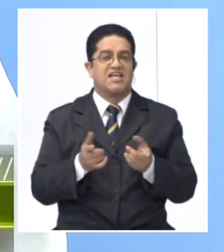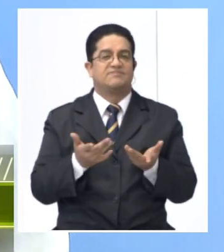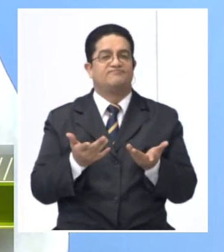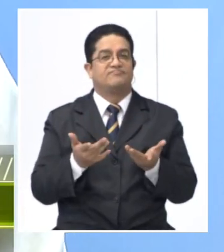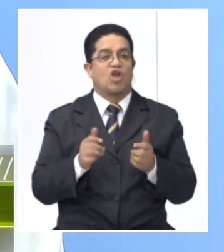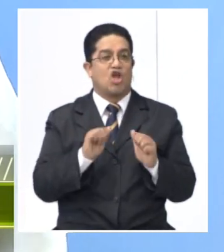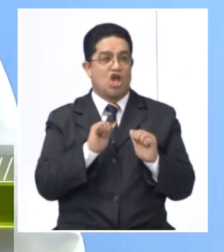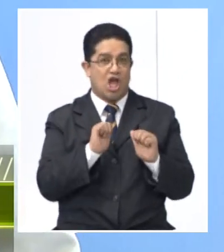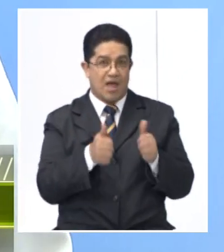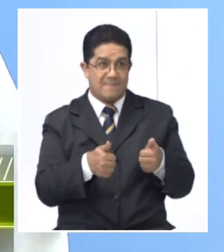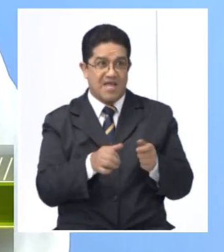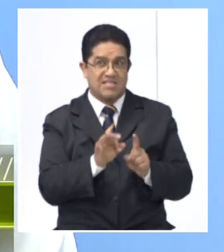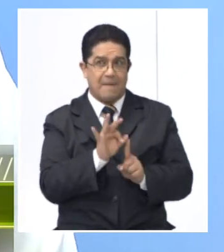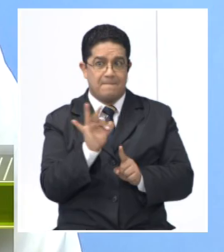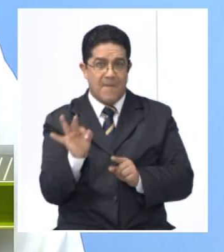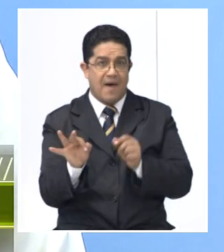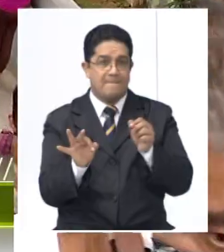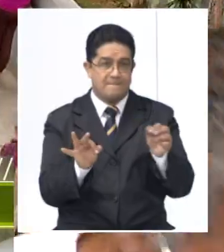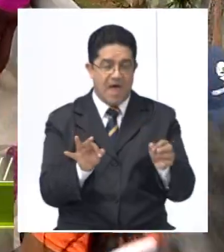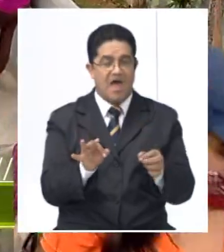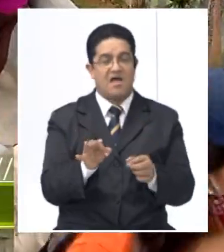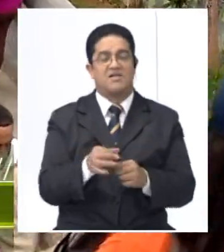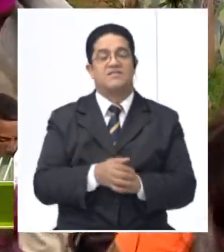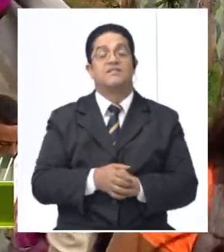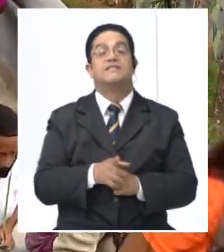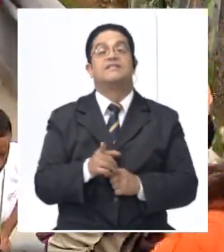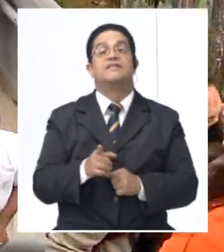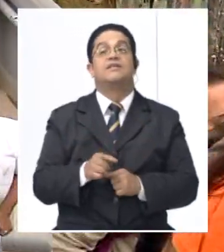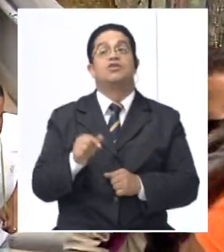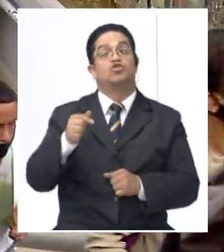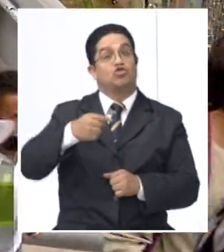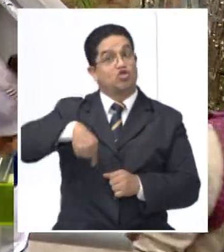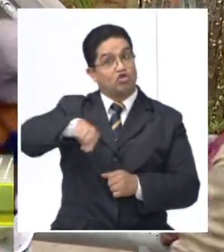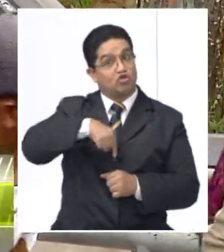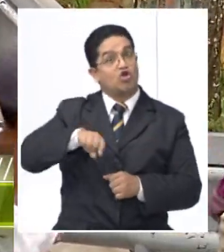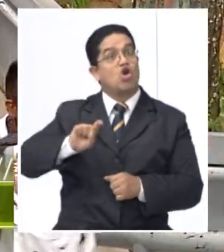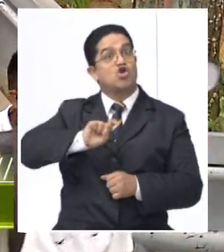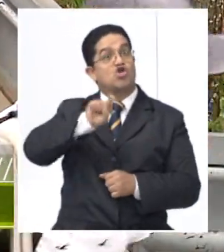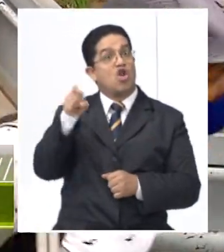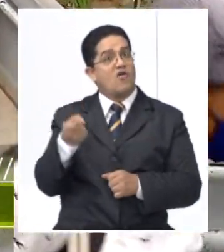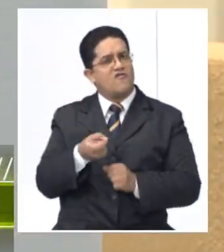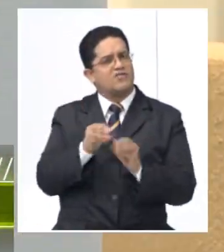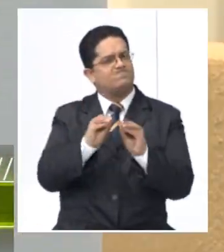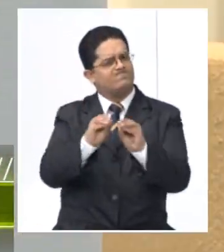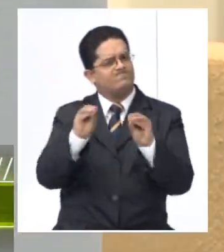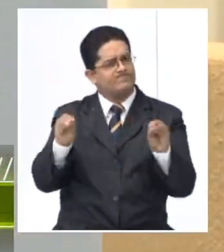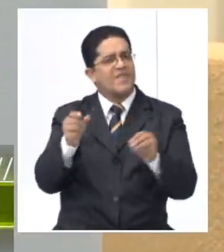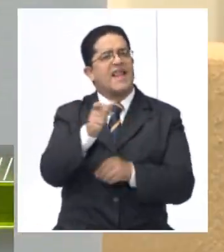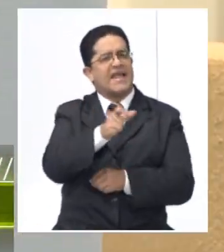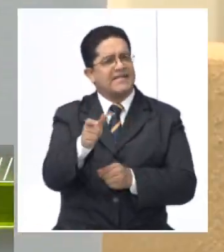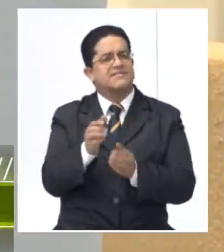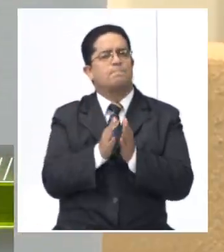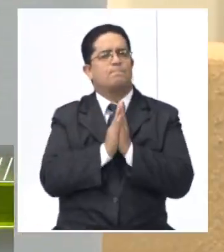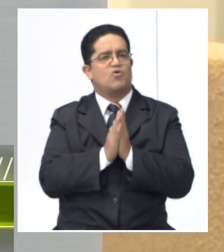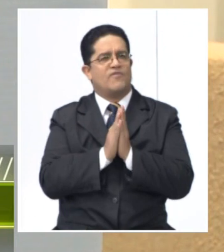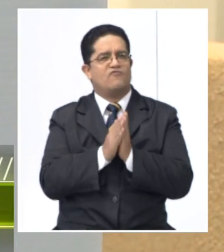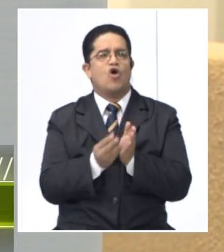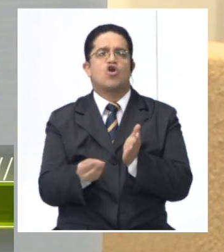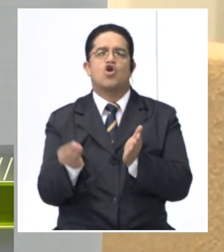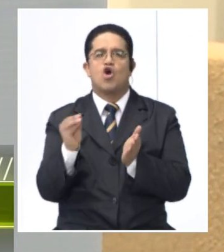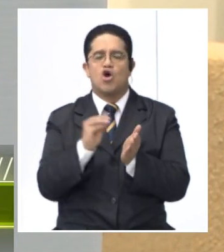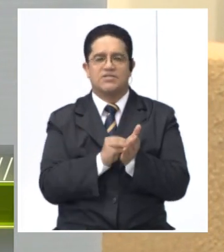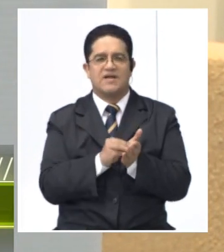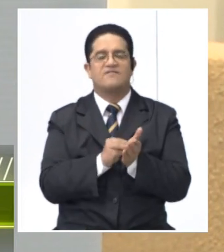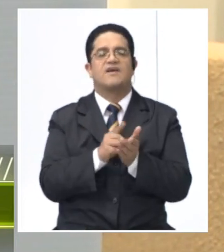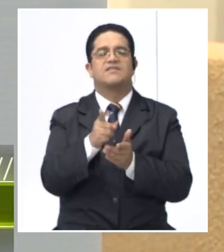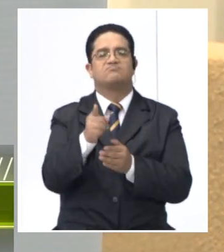aumenten virus respiratorios como el SARS-CoV-2. La familia Globovisión insta a la población a retomar las medidas que nos